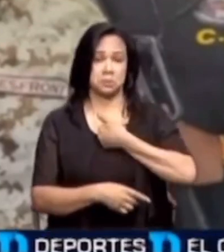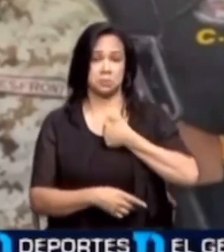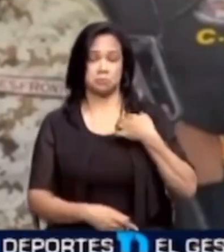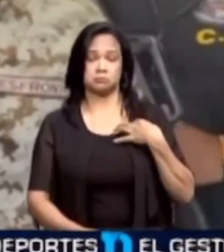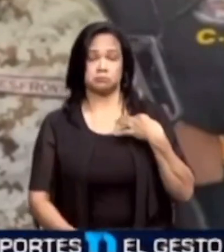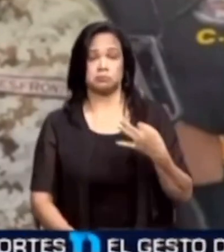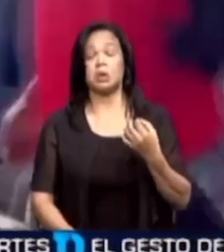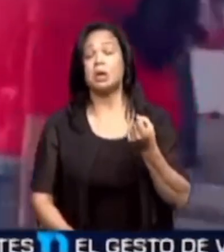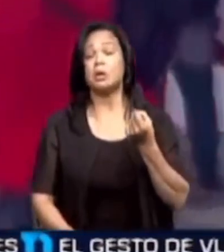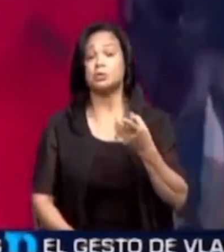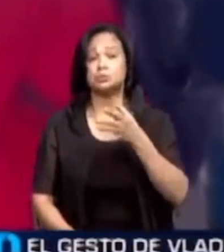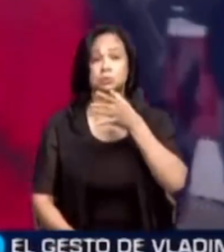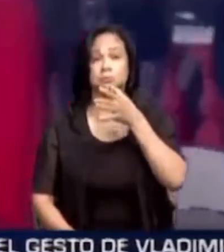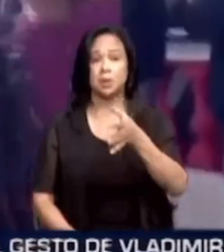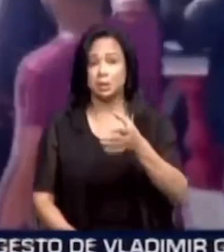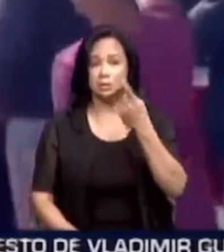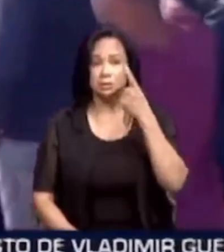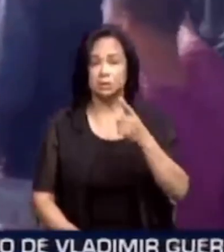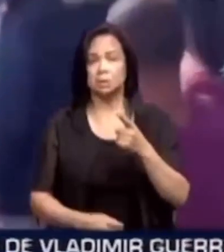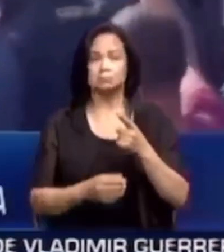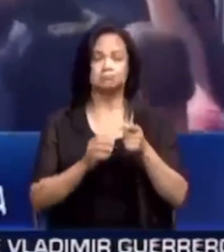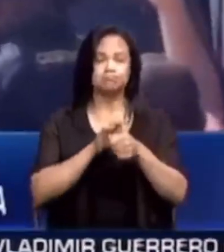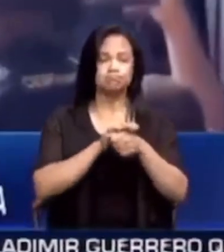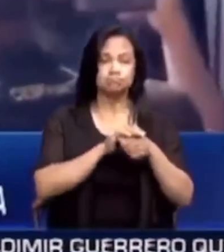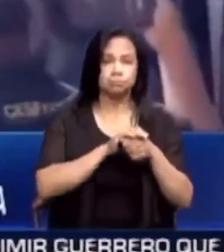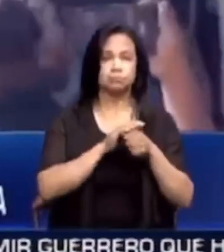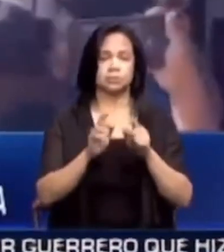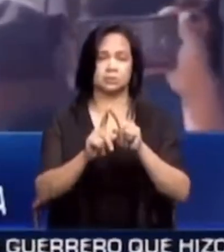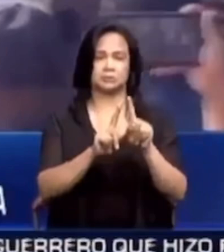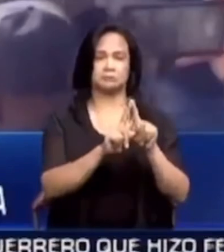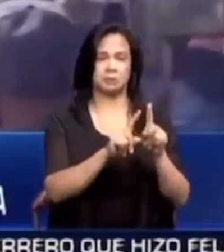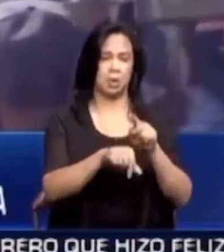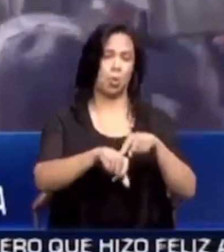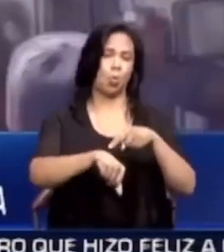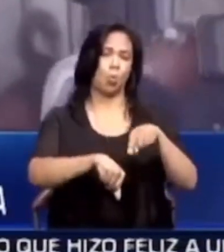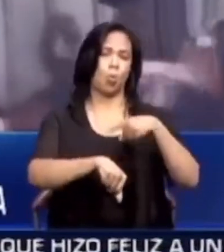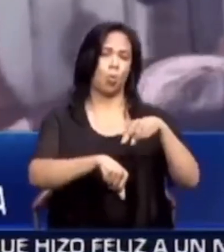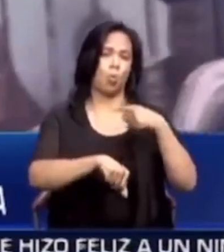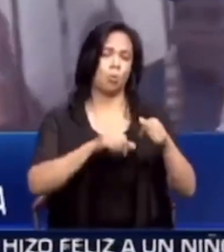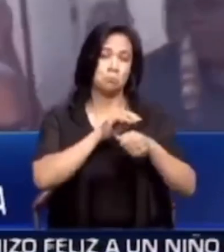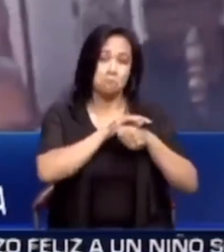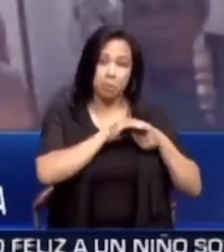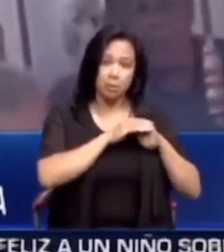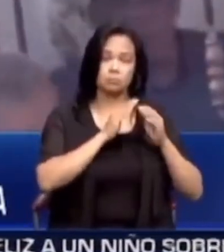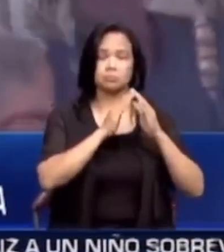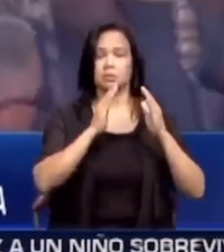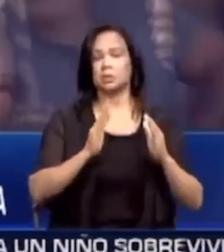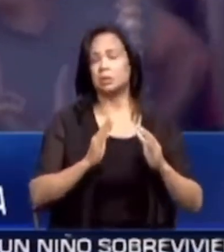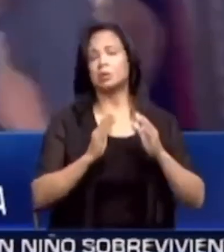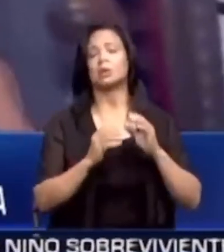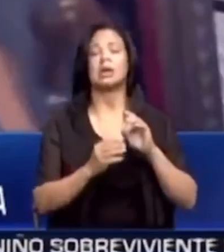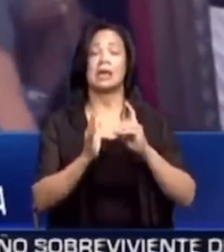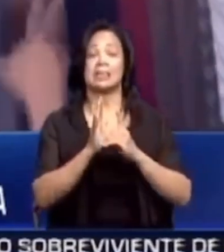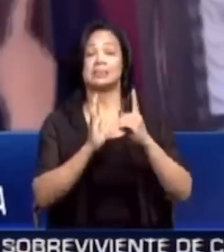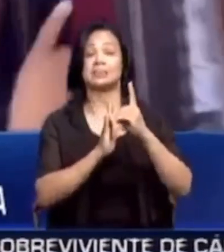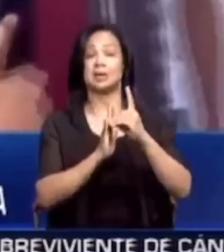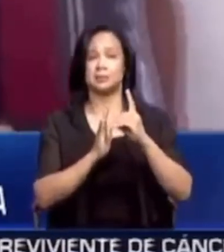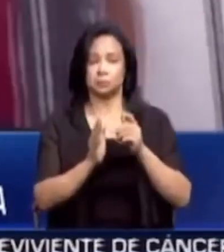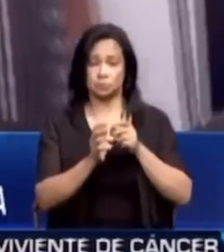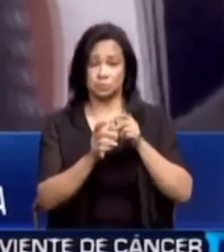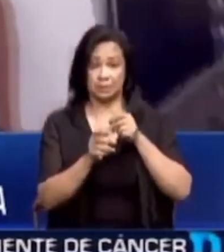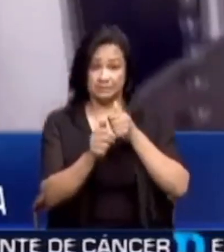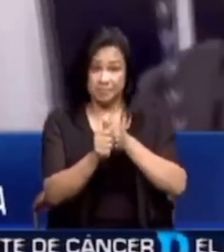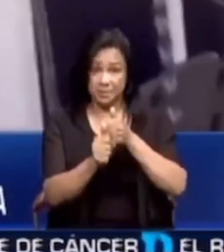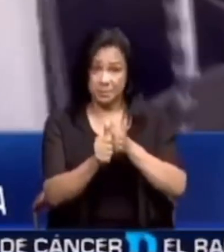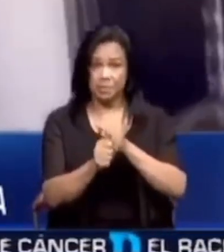el 11 de mayo luego de estar atrincherado durante varias horas en su residencia ubicada en la provincia dajabón el mismo